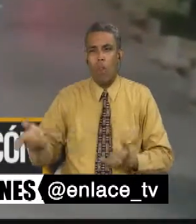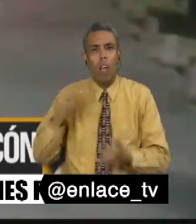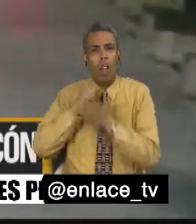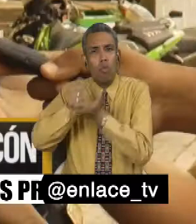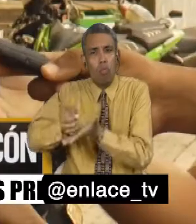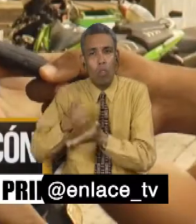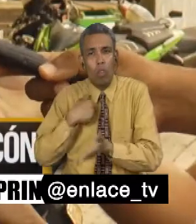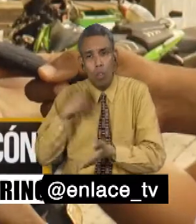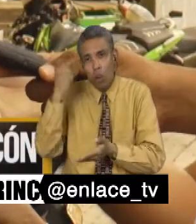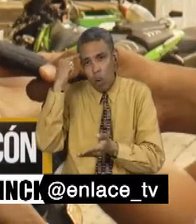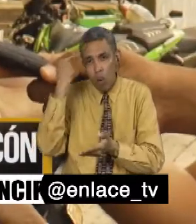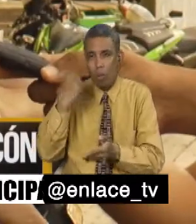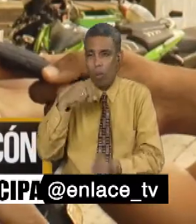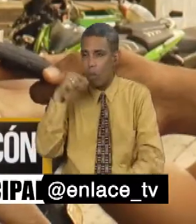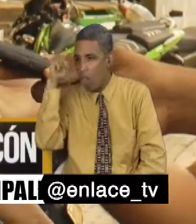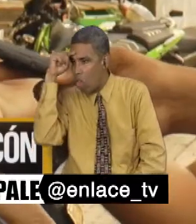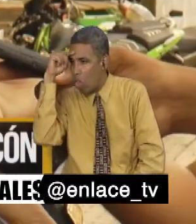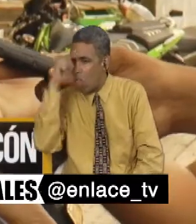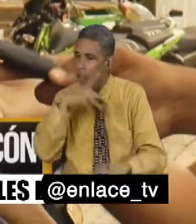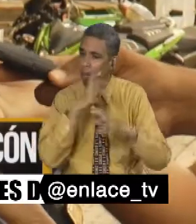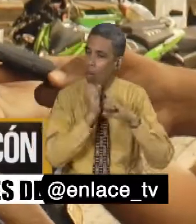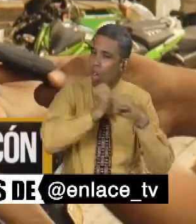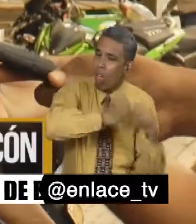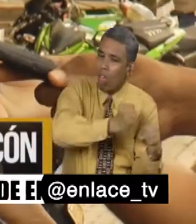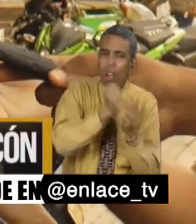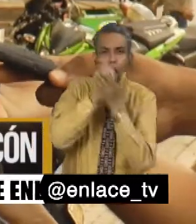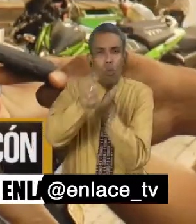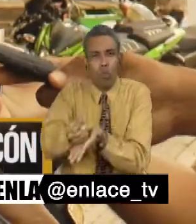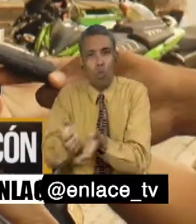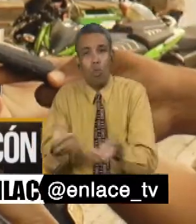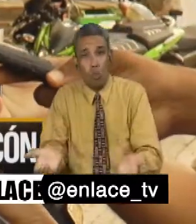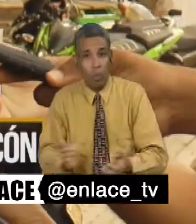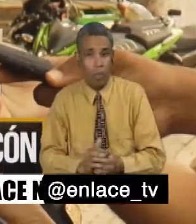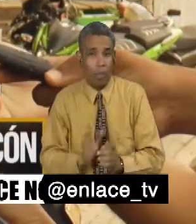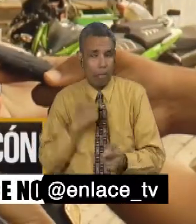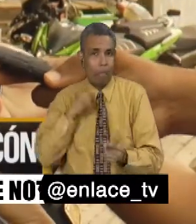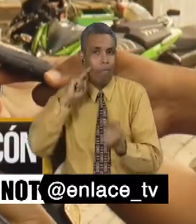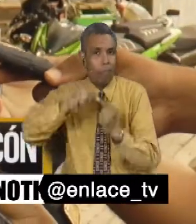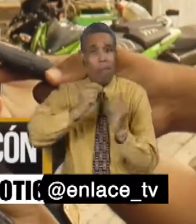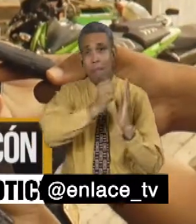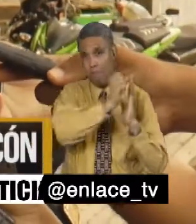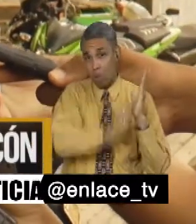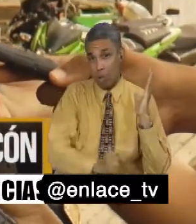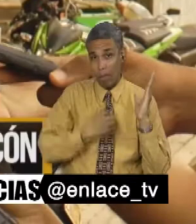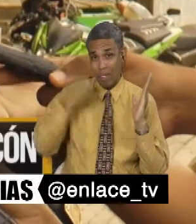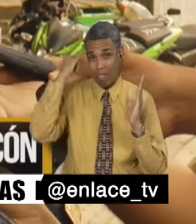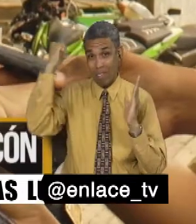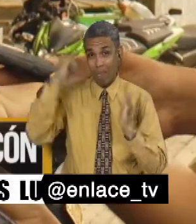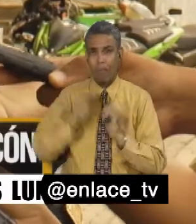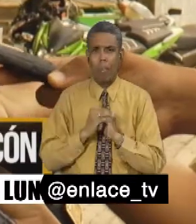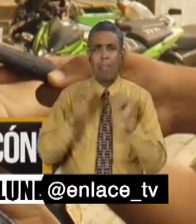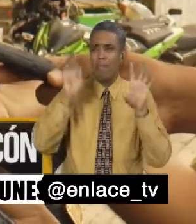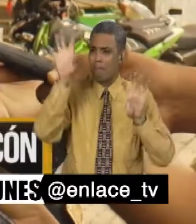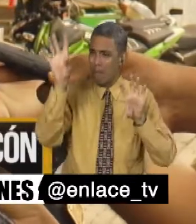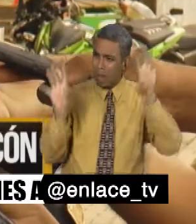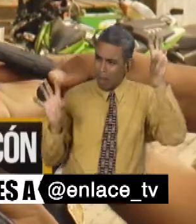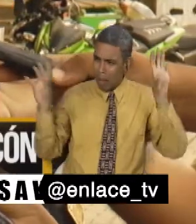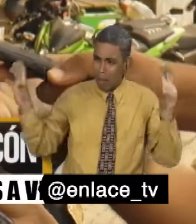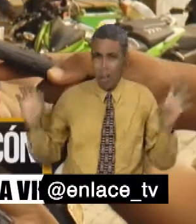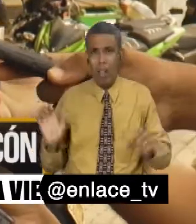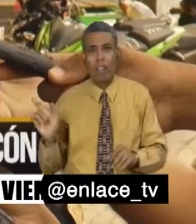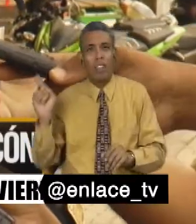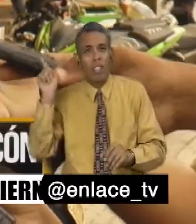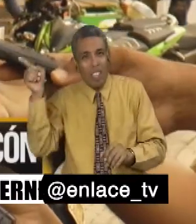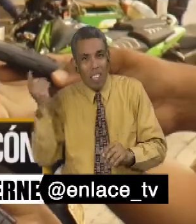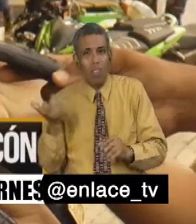en la calle. Esta semana tenemos la visita de Migración Colombia ante la presencia de algunos extranjeros también en temas de